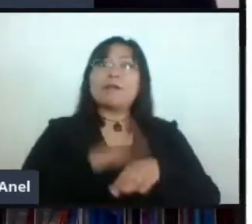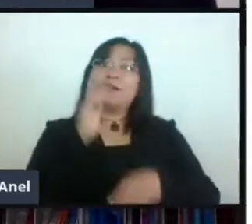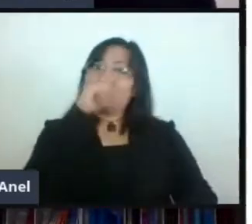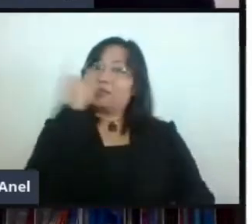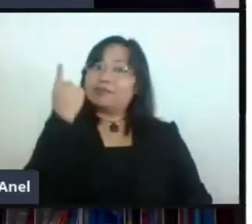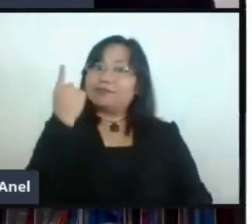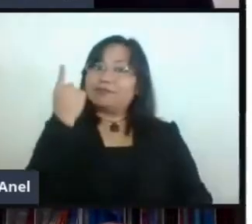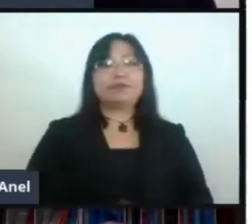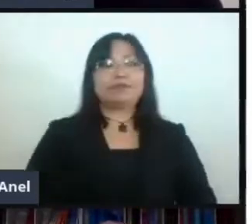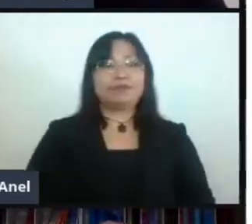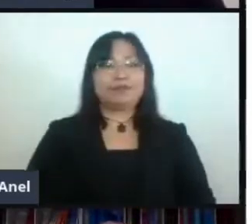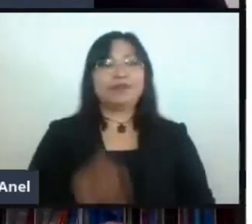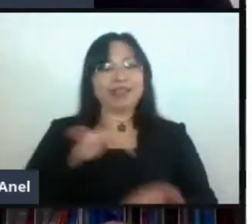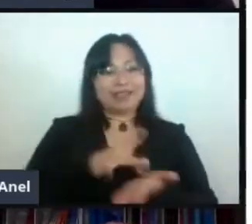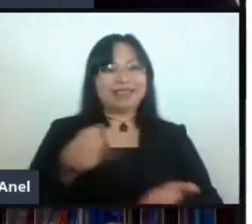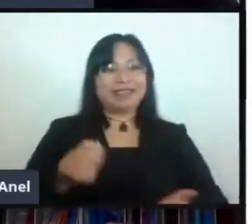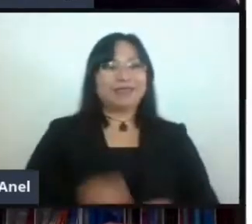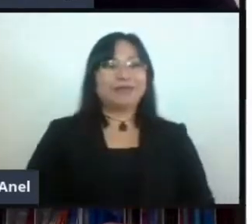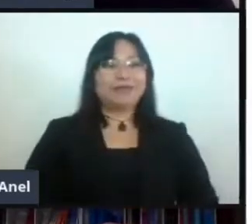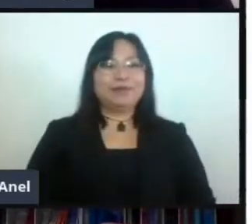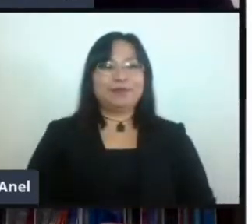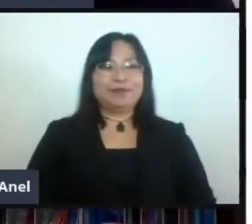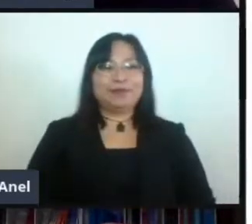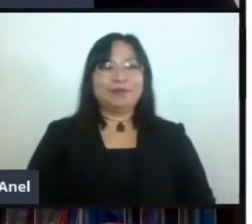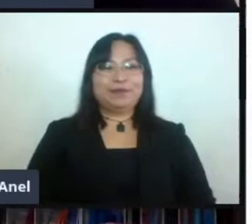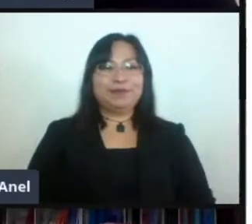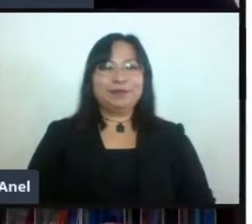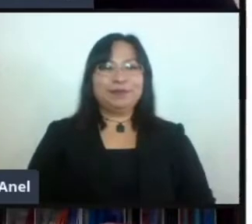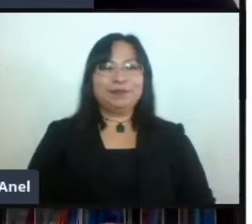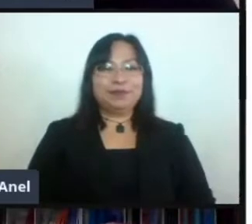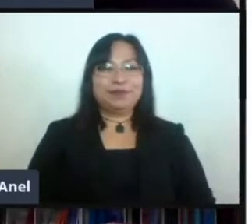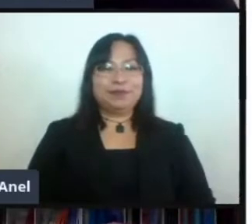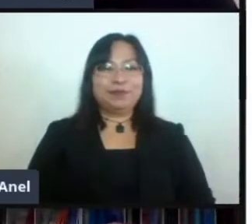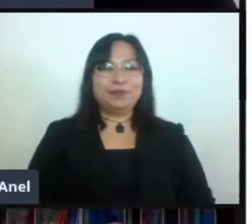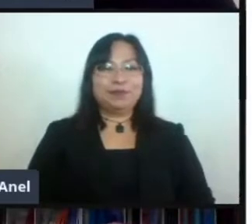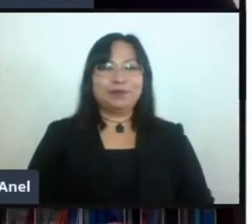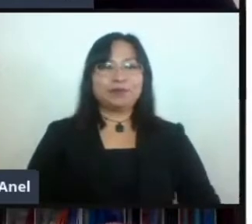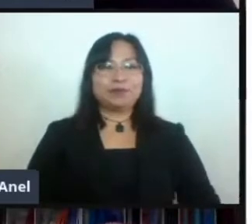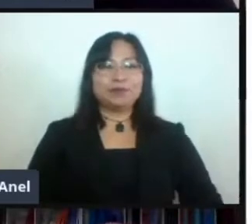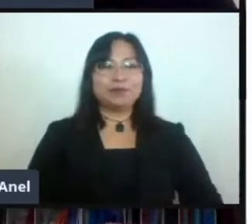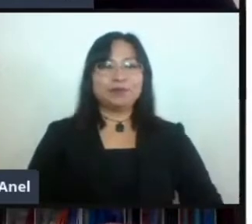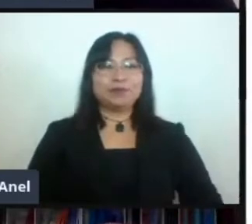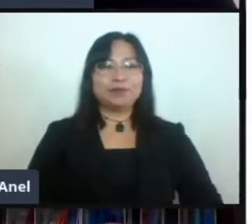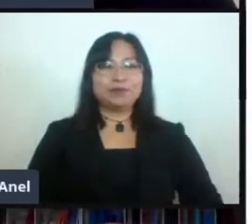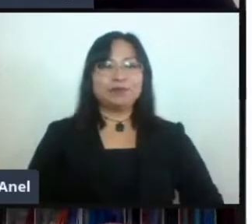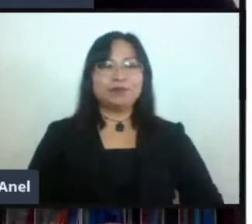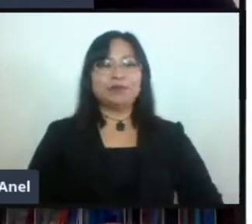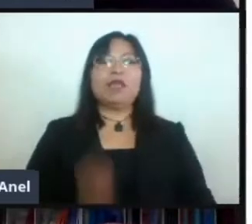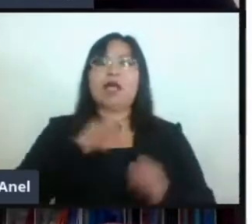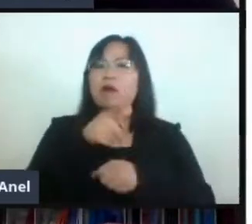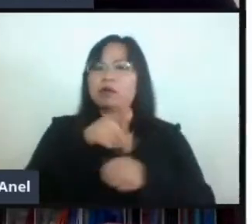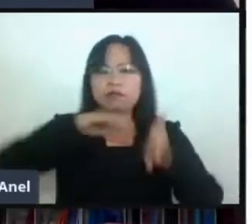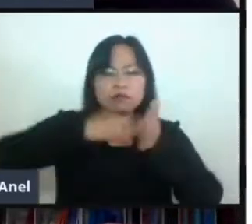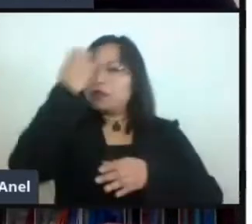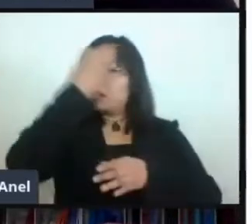No, gracias a ti, Carlos. Y bueno, nuestras estrategias de evaluación